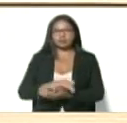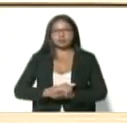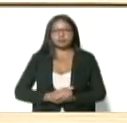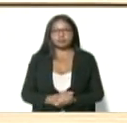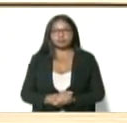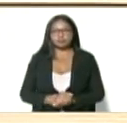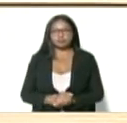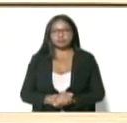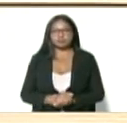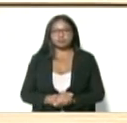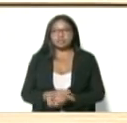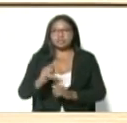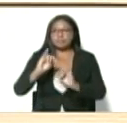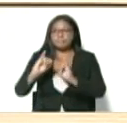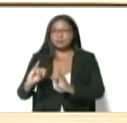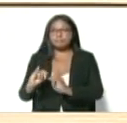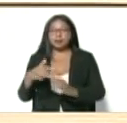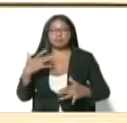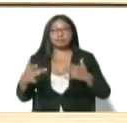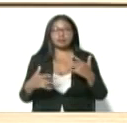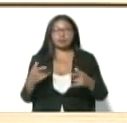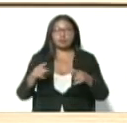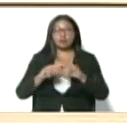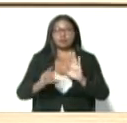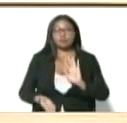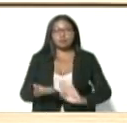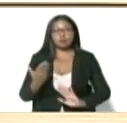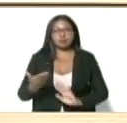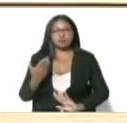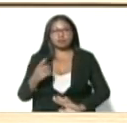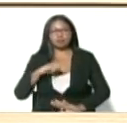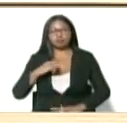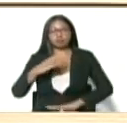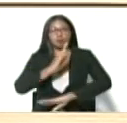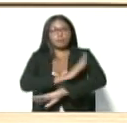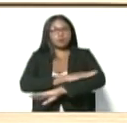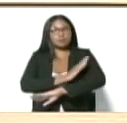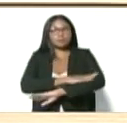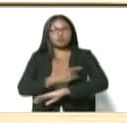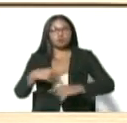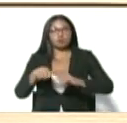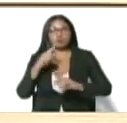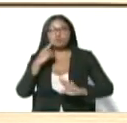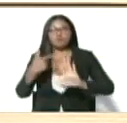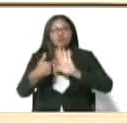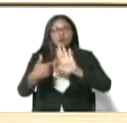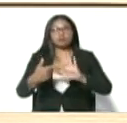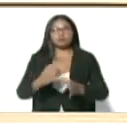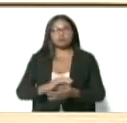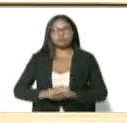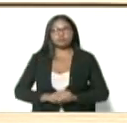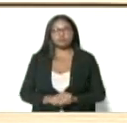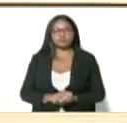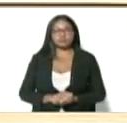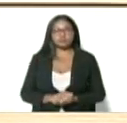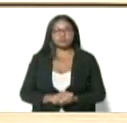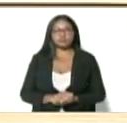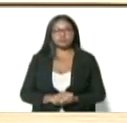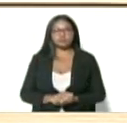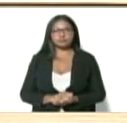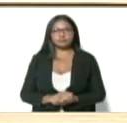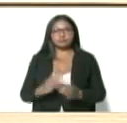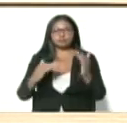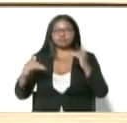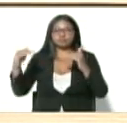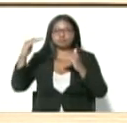este evento importante que hemos convocado para el lanzamiento de la superintendencia